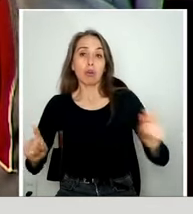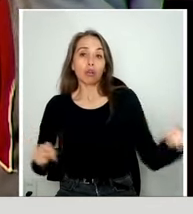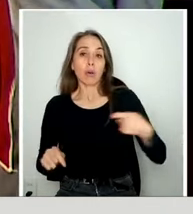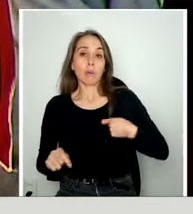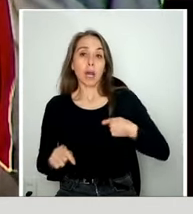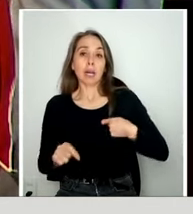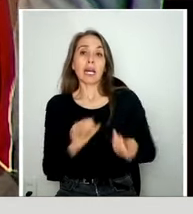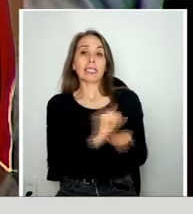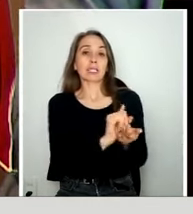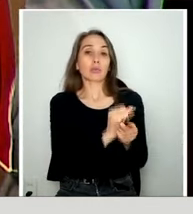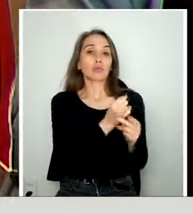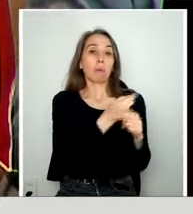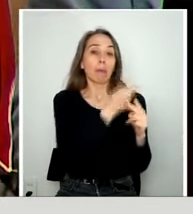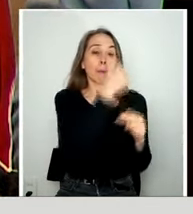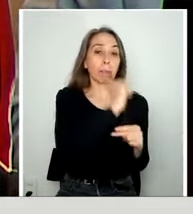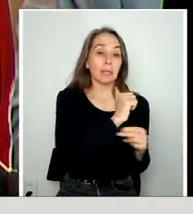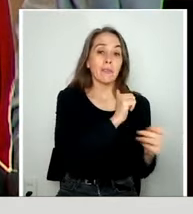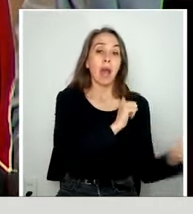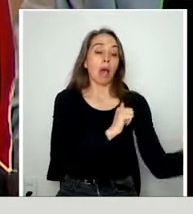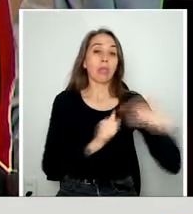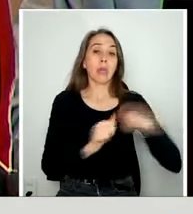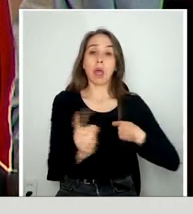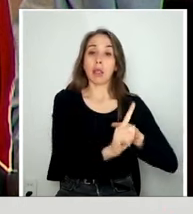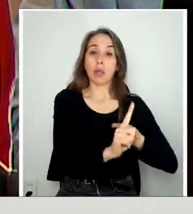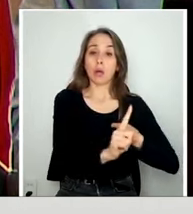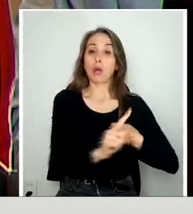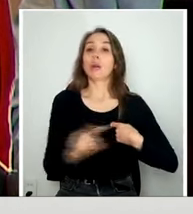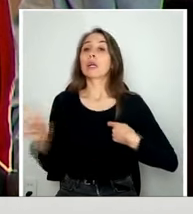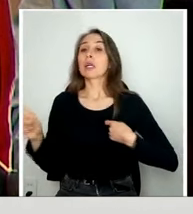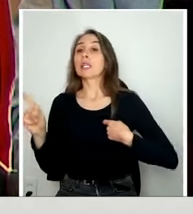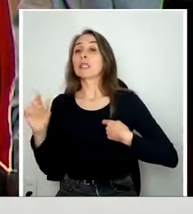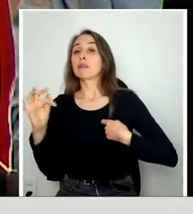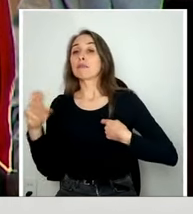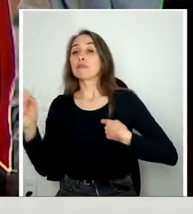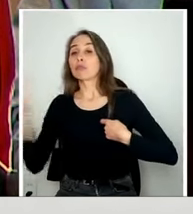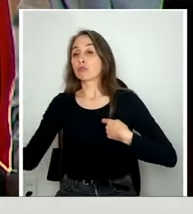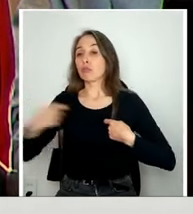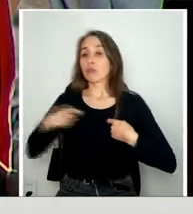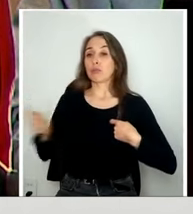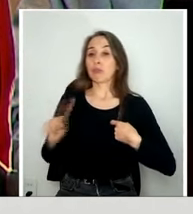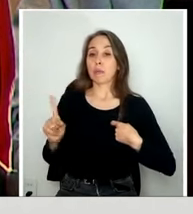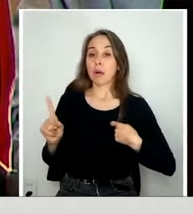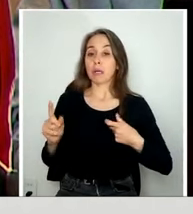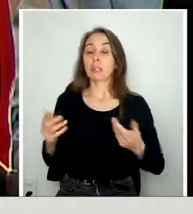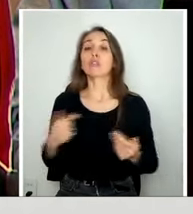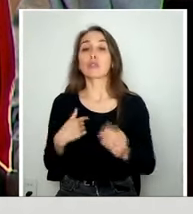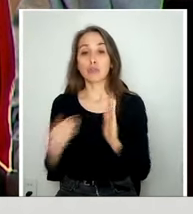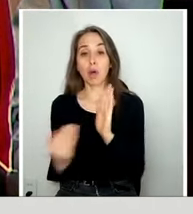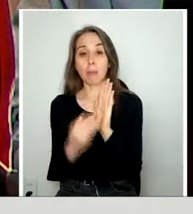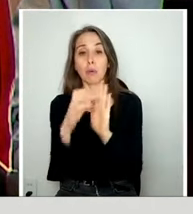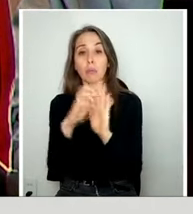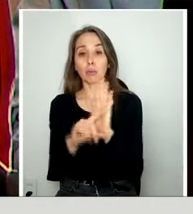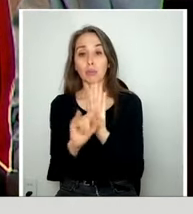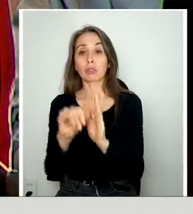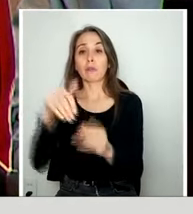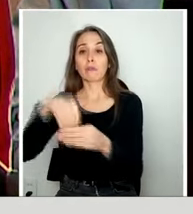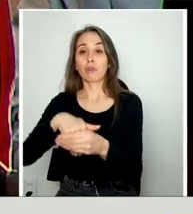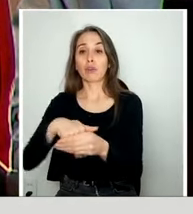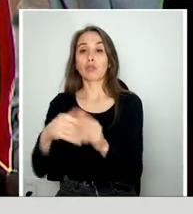la Fuente pública nuestro señor presidente Yo soy partidario de esta ley voy a votar a favor de esta